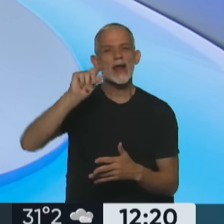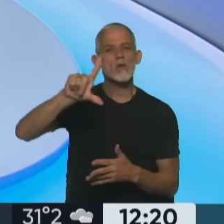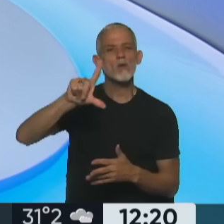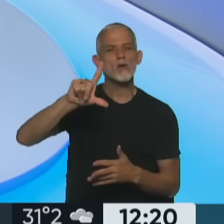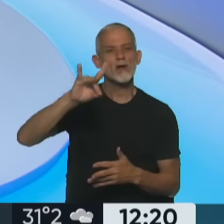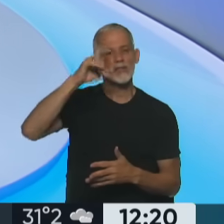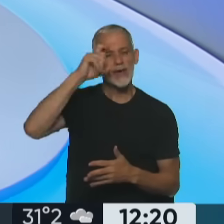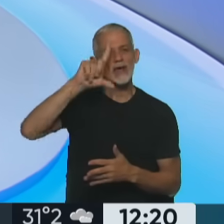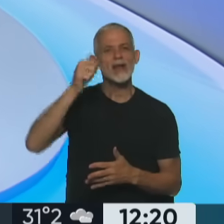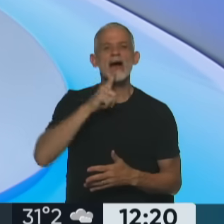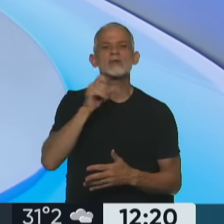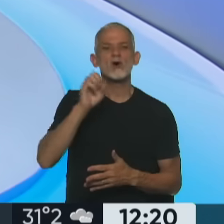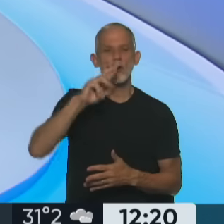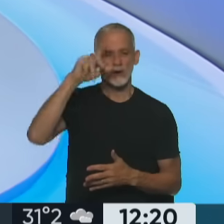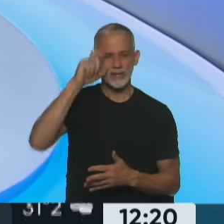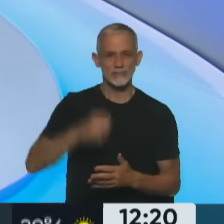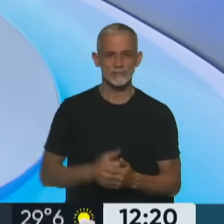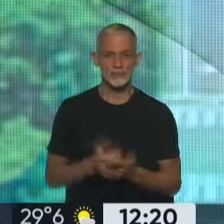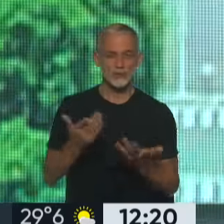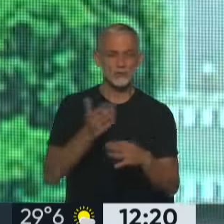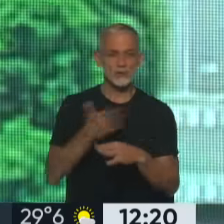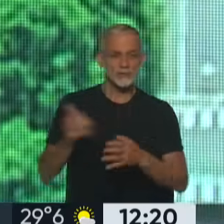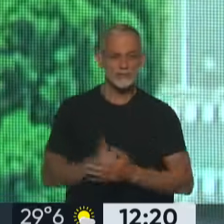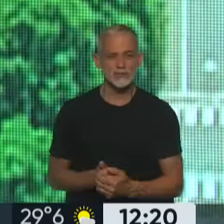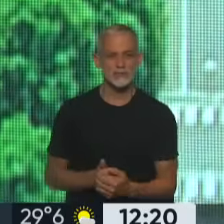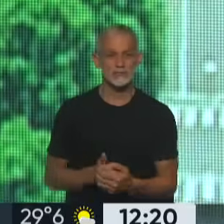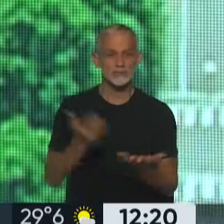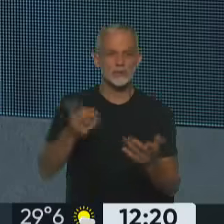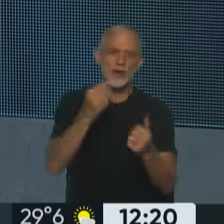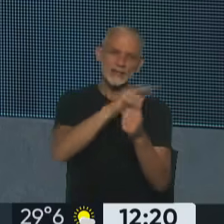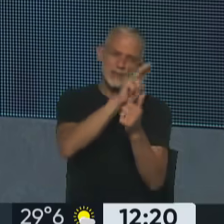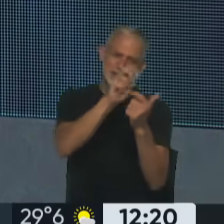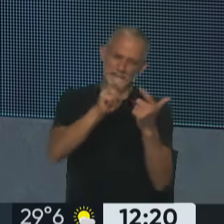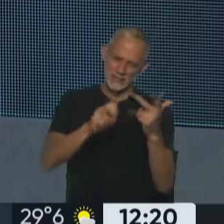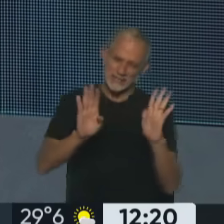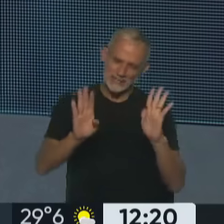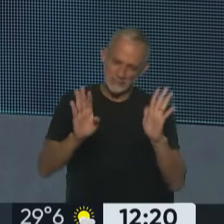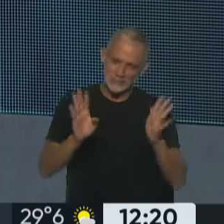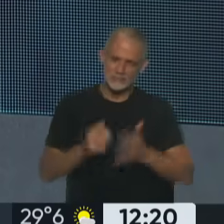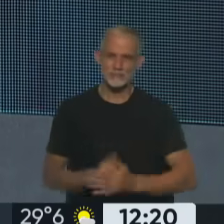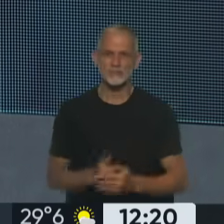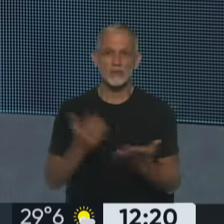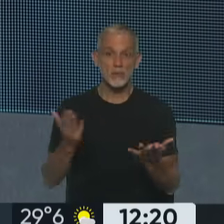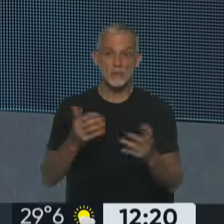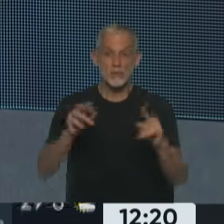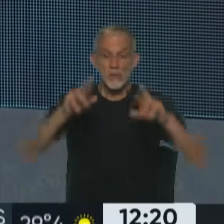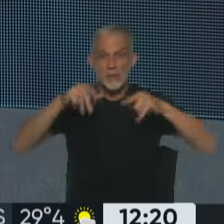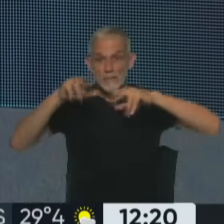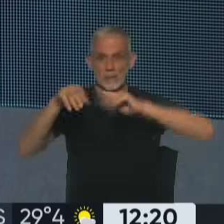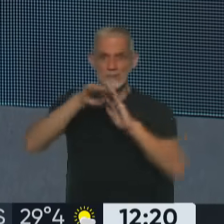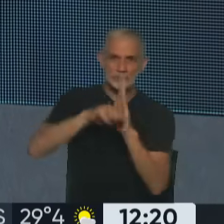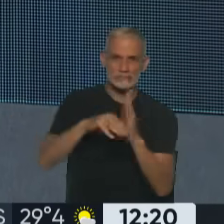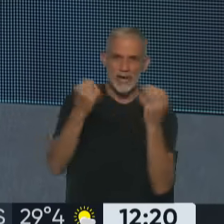Raúl, bienvenido, ¿cómo estamos? ¿Qué tal, Pablo, Vero? Bueno, varias cuestiones, ¿no? Para empezar a Sí, analizar, claro. sobre todo aquellas políticas económicas que